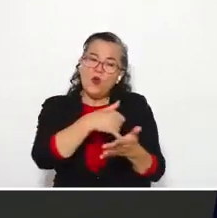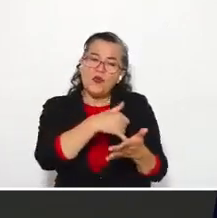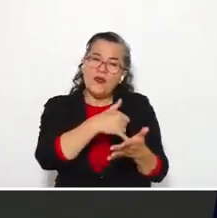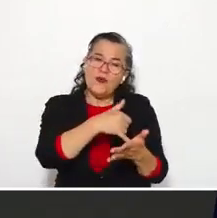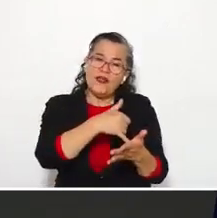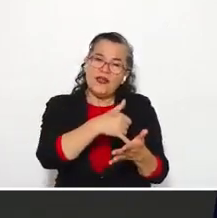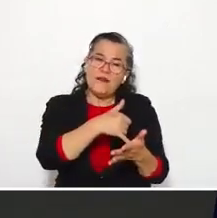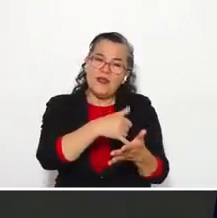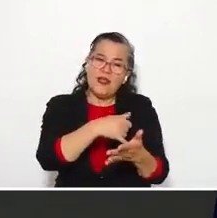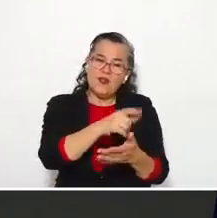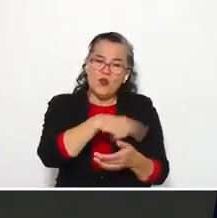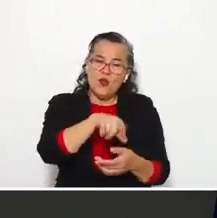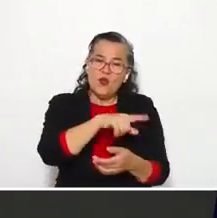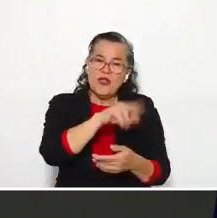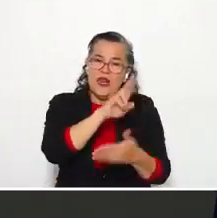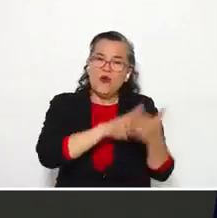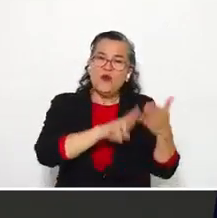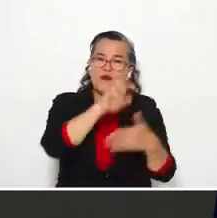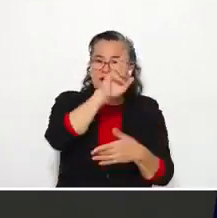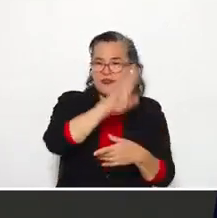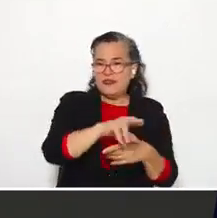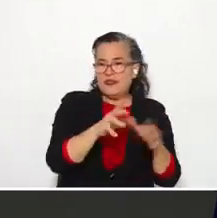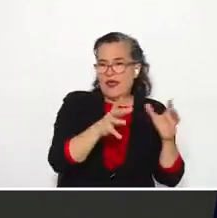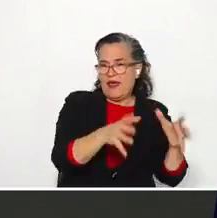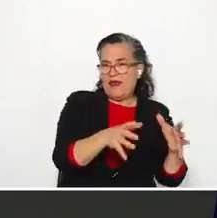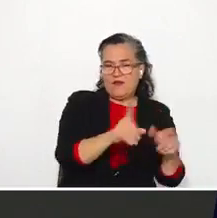debilitamiento de esa universidad.